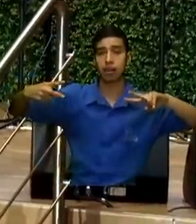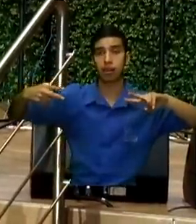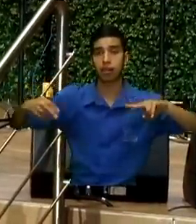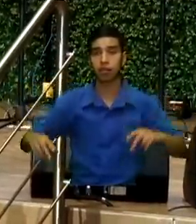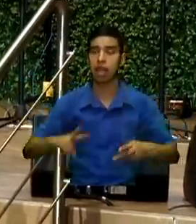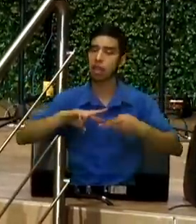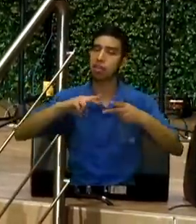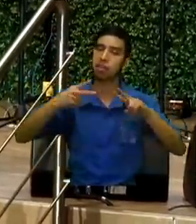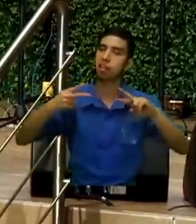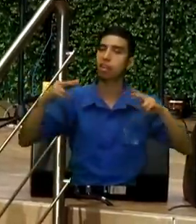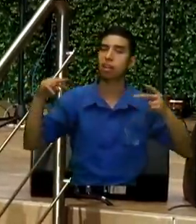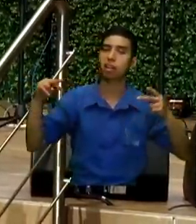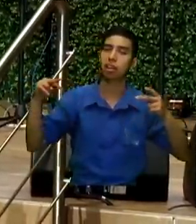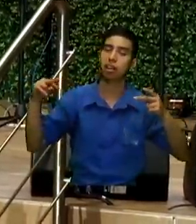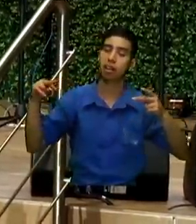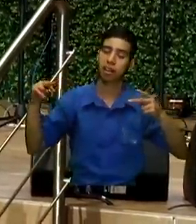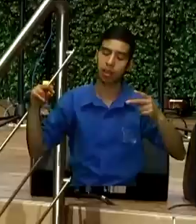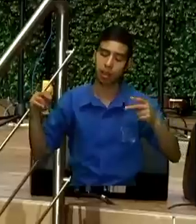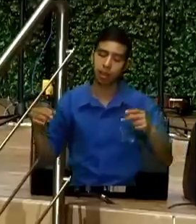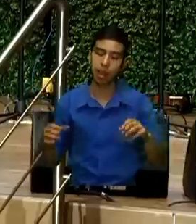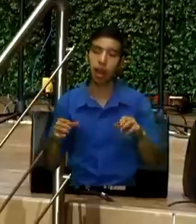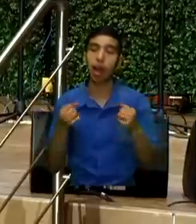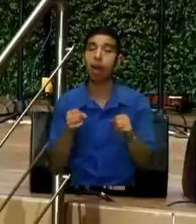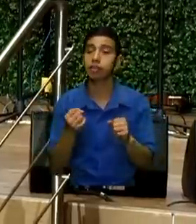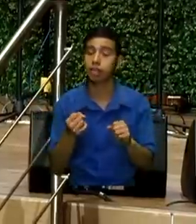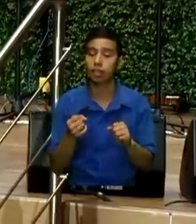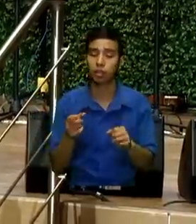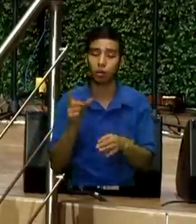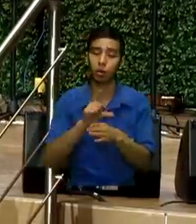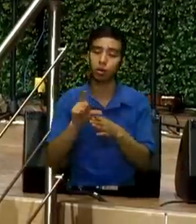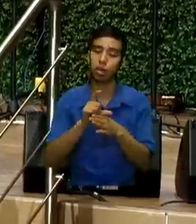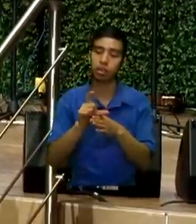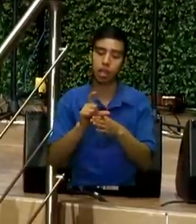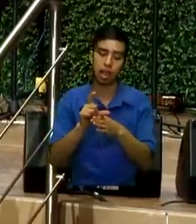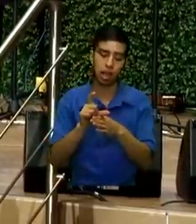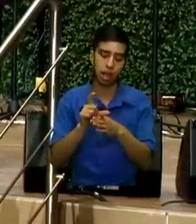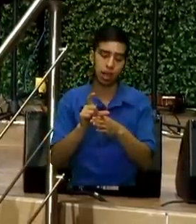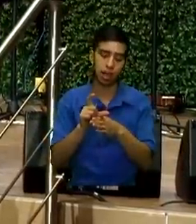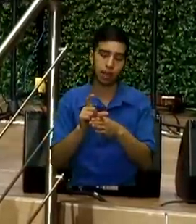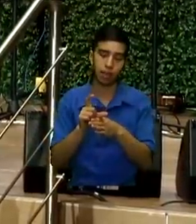Genética que los empuja muchas veces a hacer cosas que ustedes no han querido hacer.